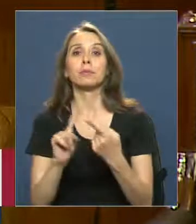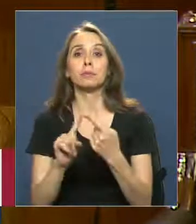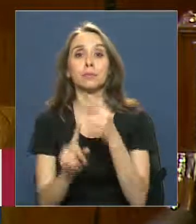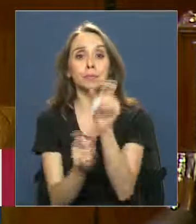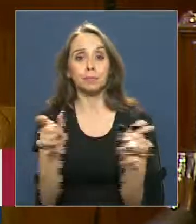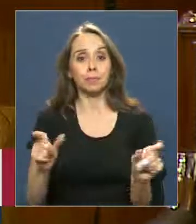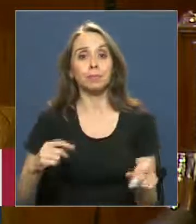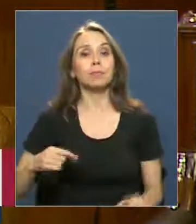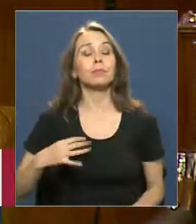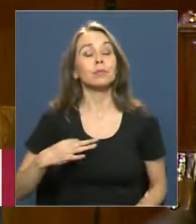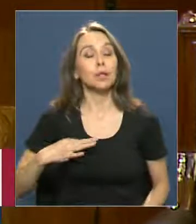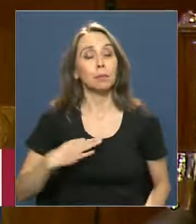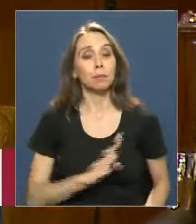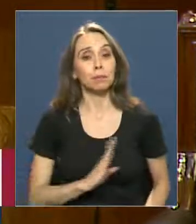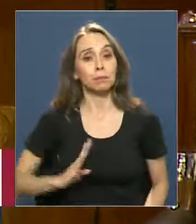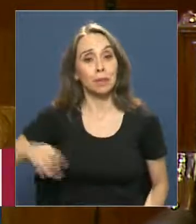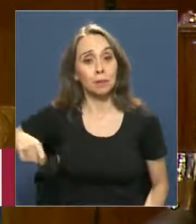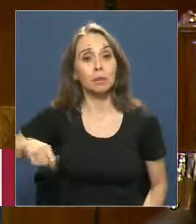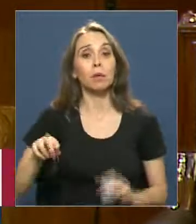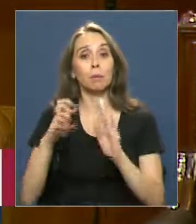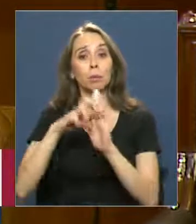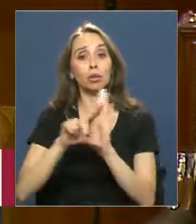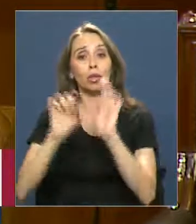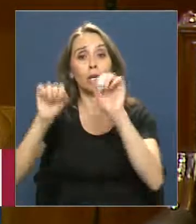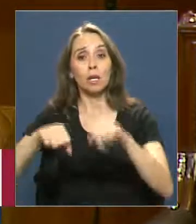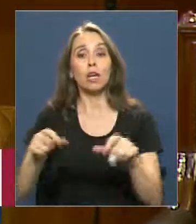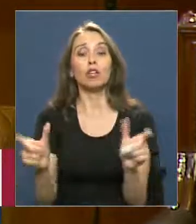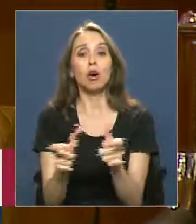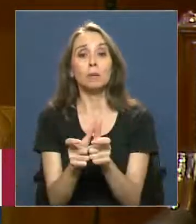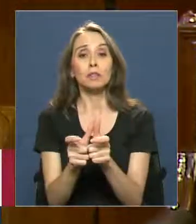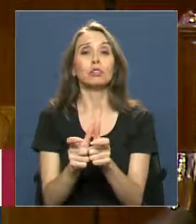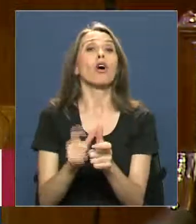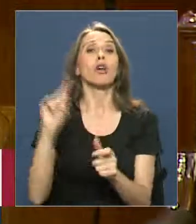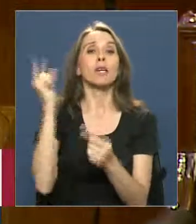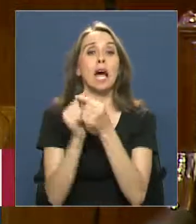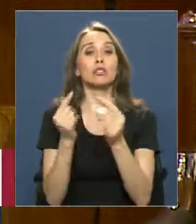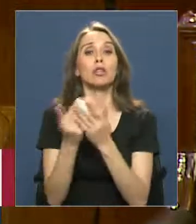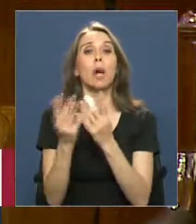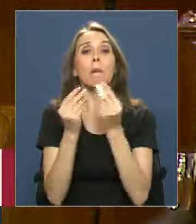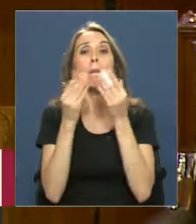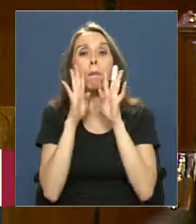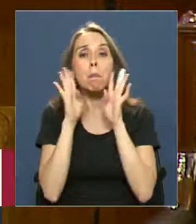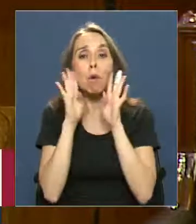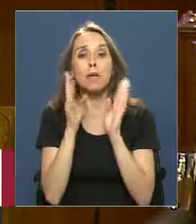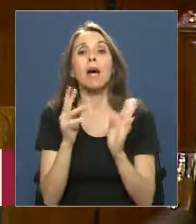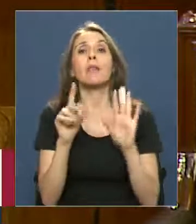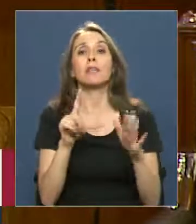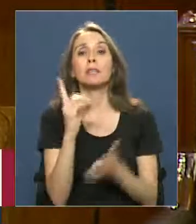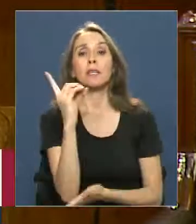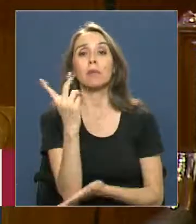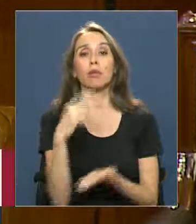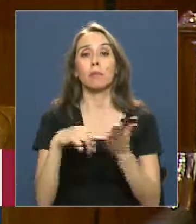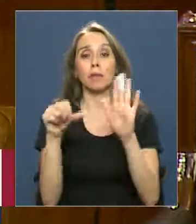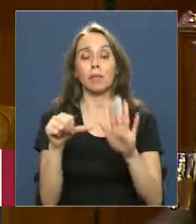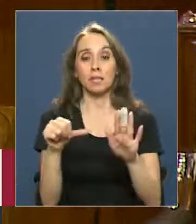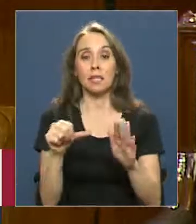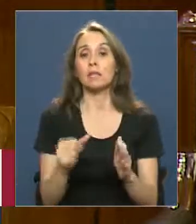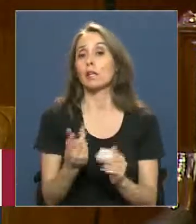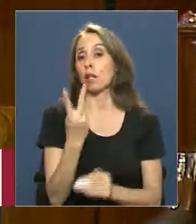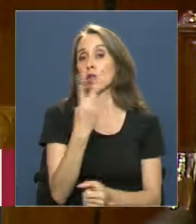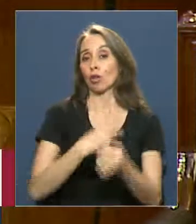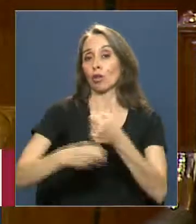parlamentario. Este proyecto de ley fue aprobado por la Comisión Especial de Probidad el 27 de diciembre de 2016 y se encuentra desde